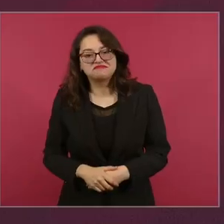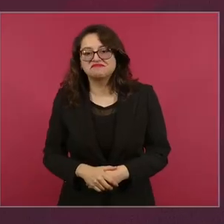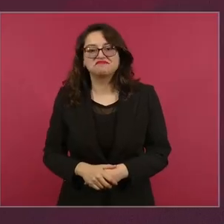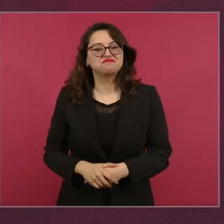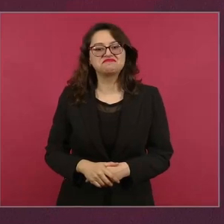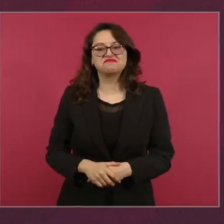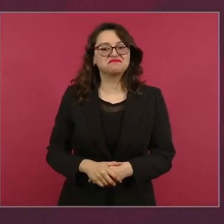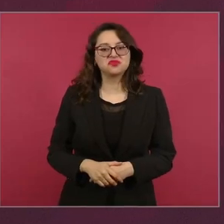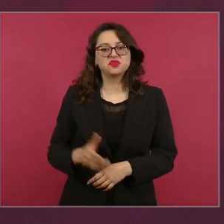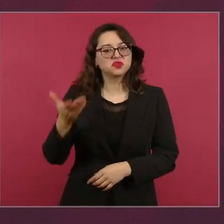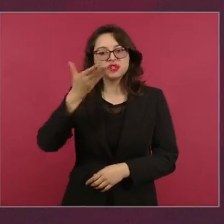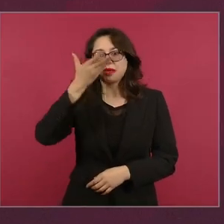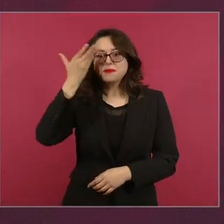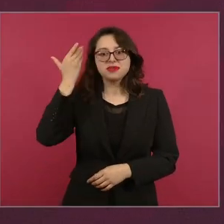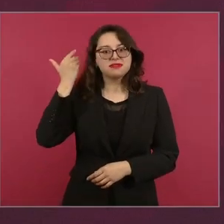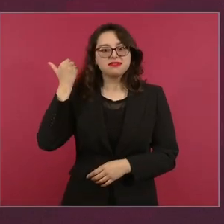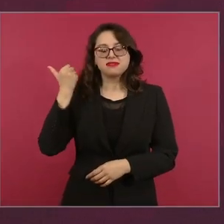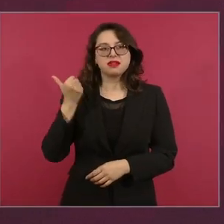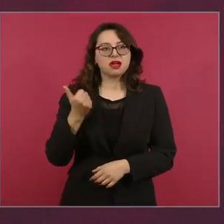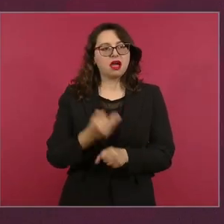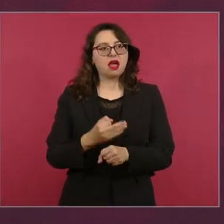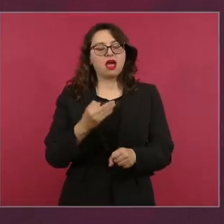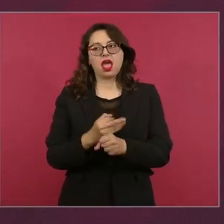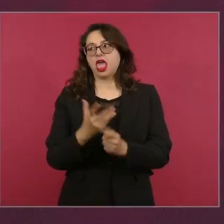no lo sabían.